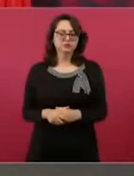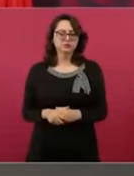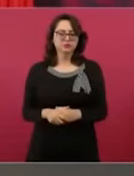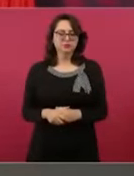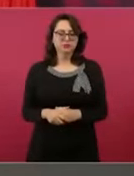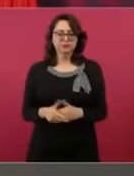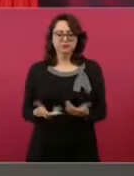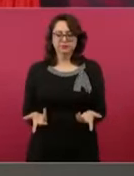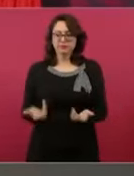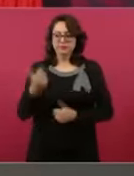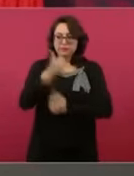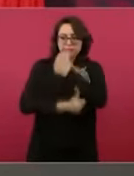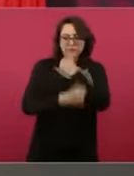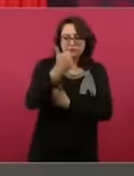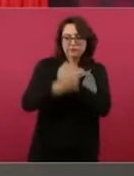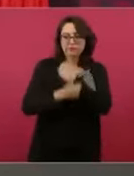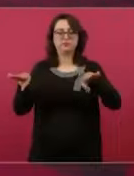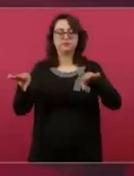haya piso parejo,